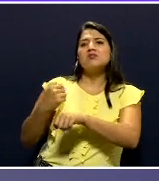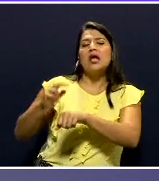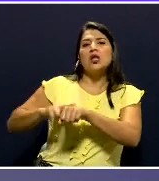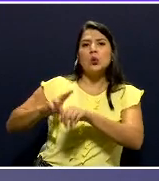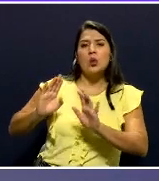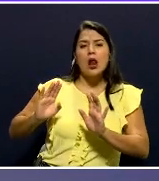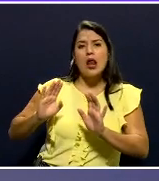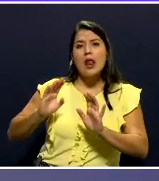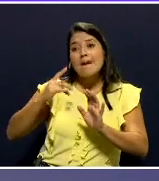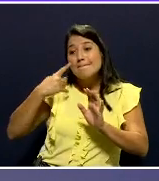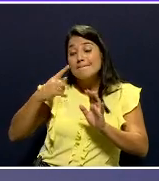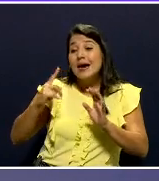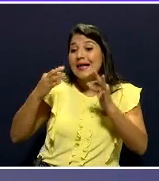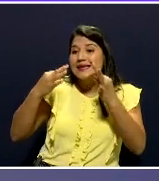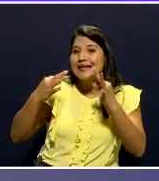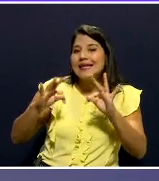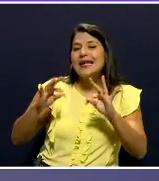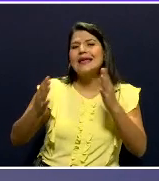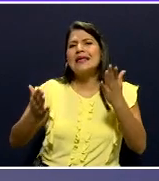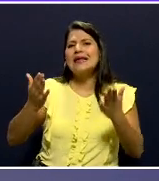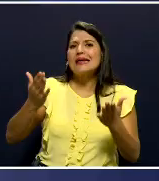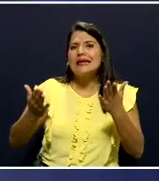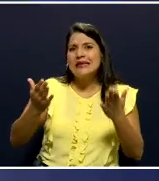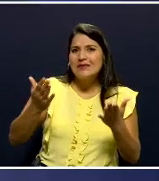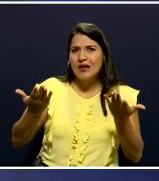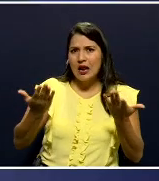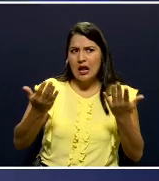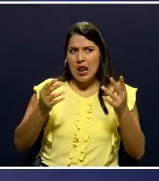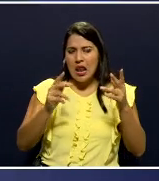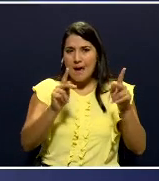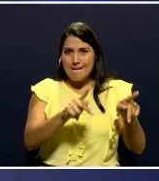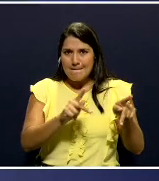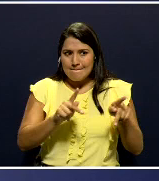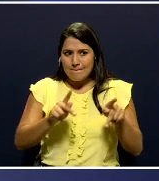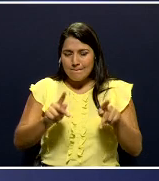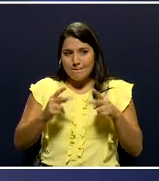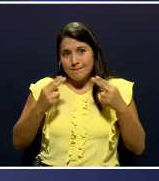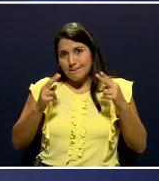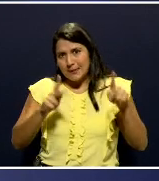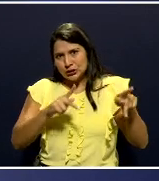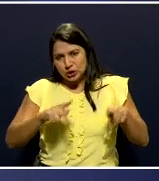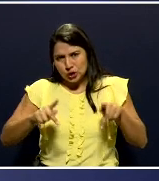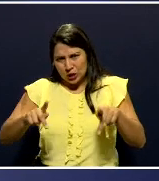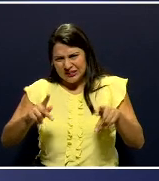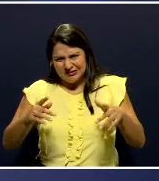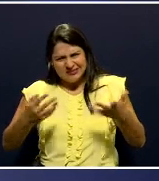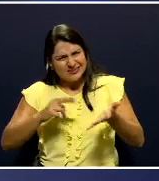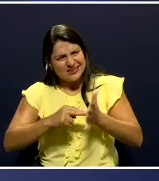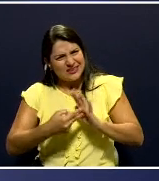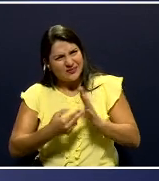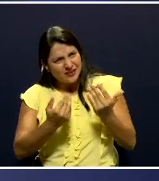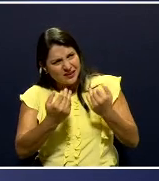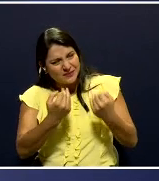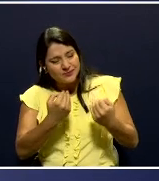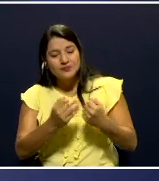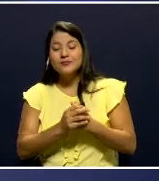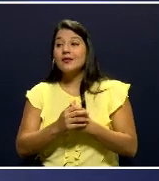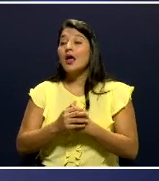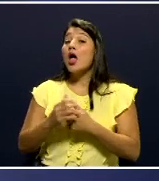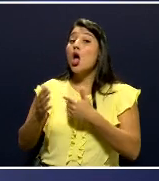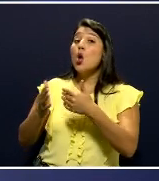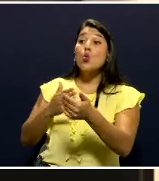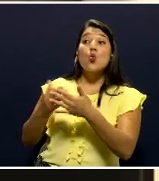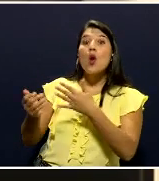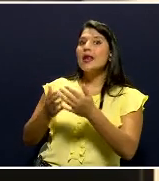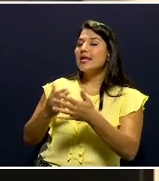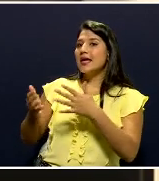manera, para equilibrar al sapiens. ¿Cómo es eso? Yo creo que en cualquier ecosistema tenemos